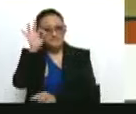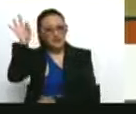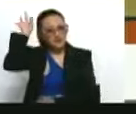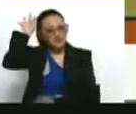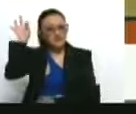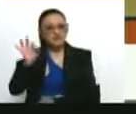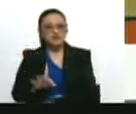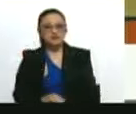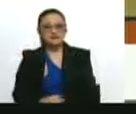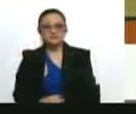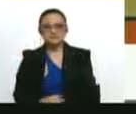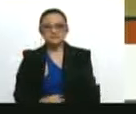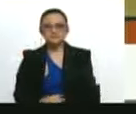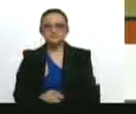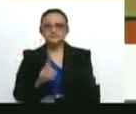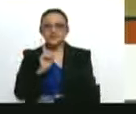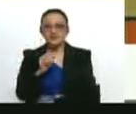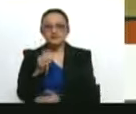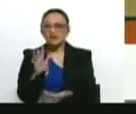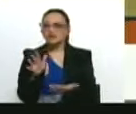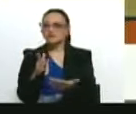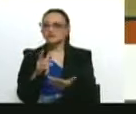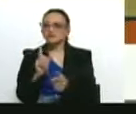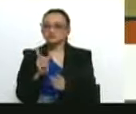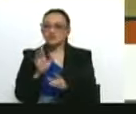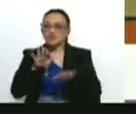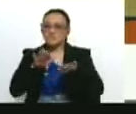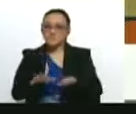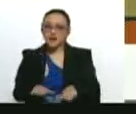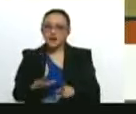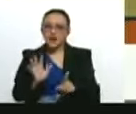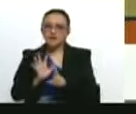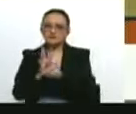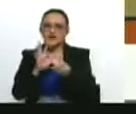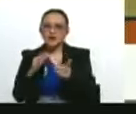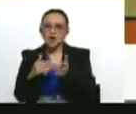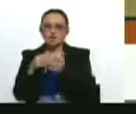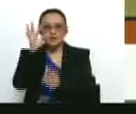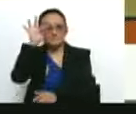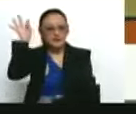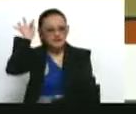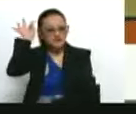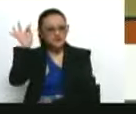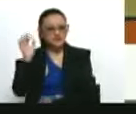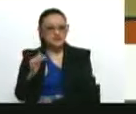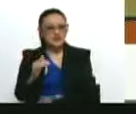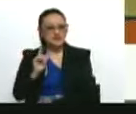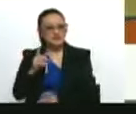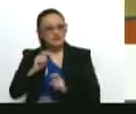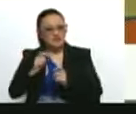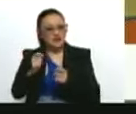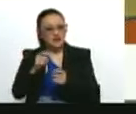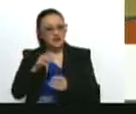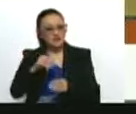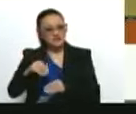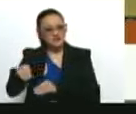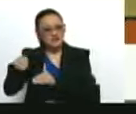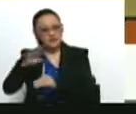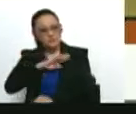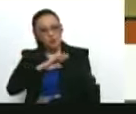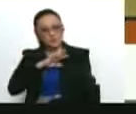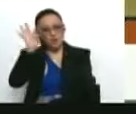Tienen que respetar a Palestina. Tienen que cesar los ataques contra Palestina. Tienen que devolverle el territorio que le corresponde a